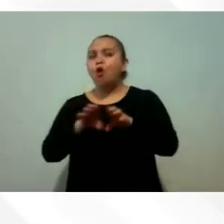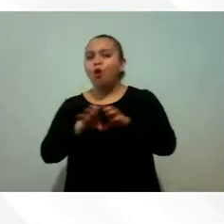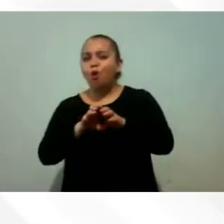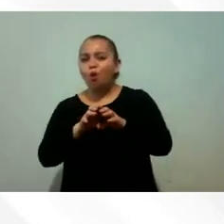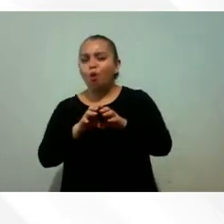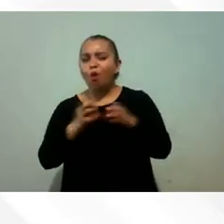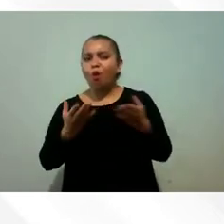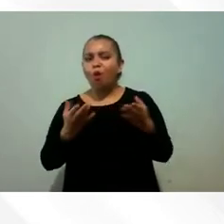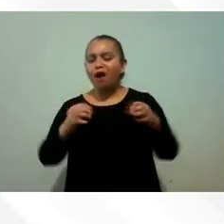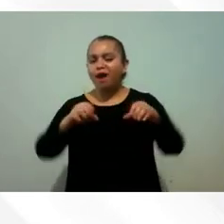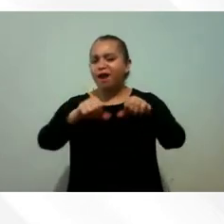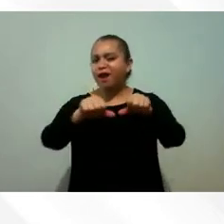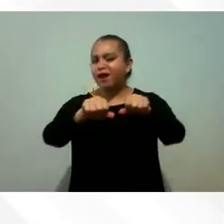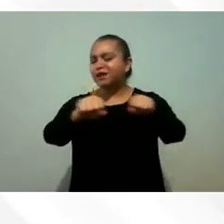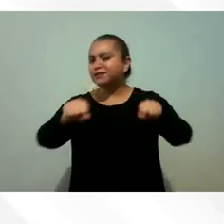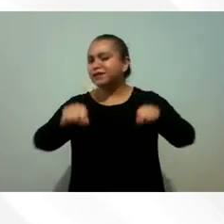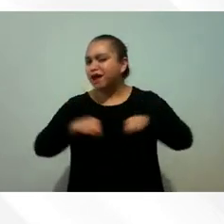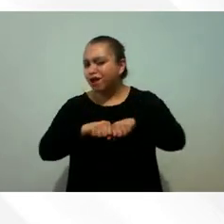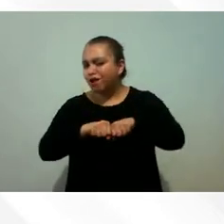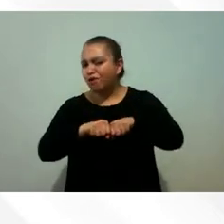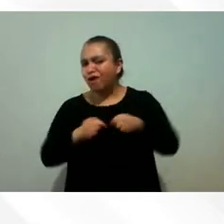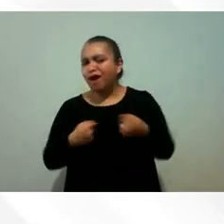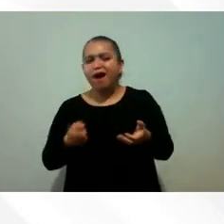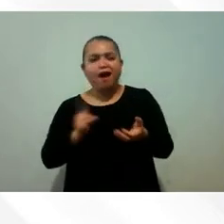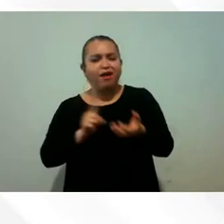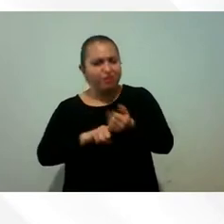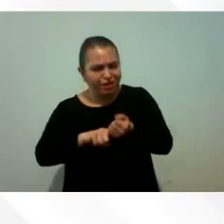comunidad de aprendizaje, en la escuela.